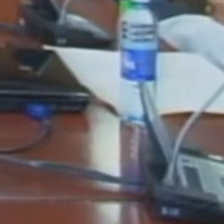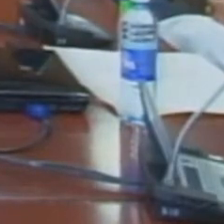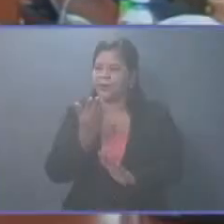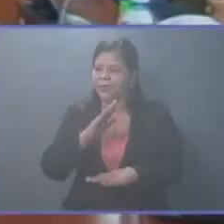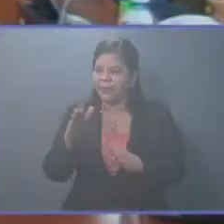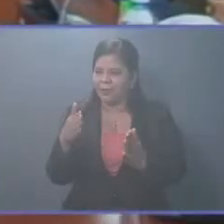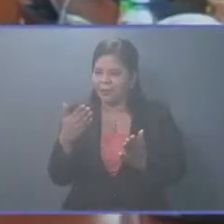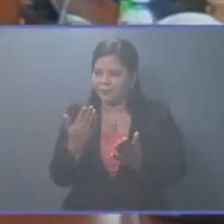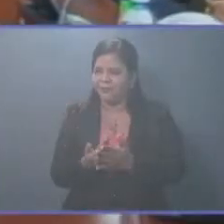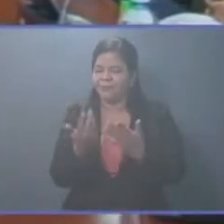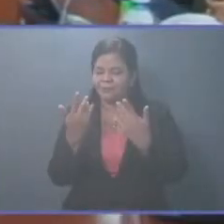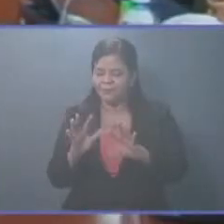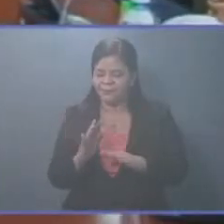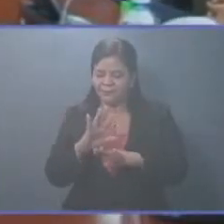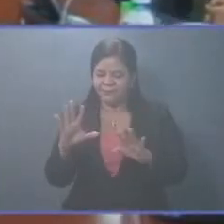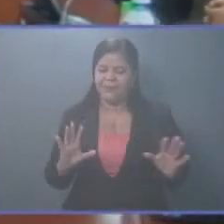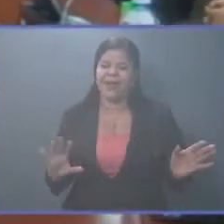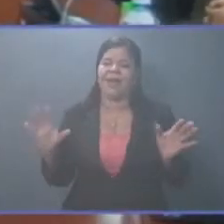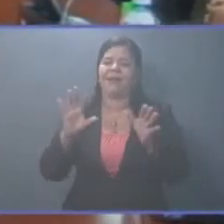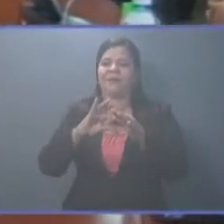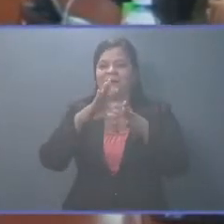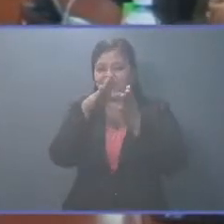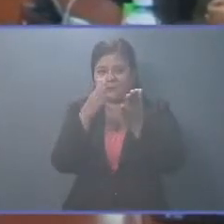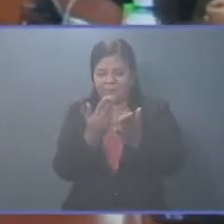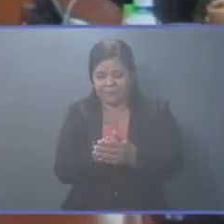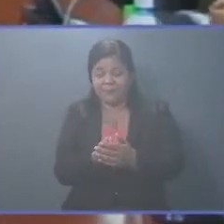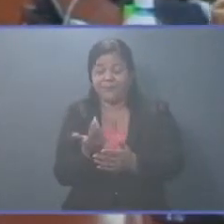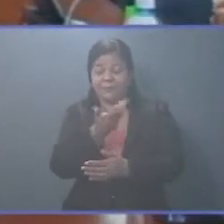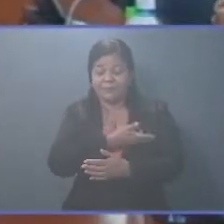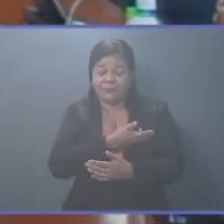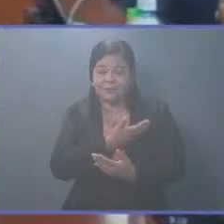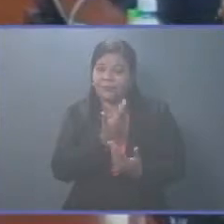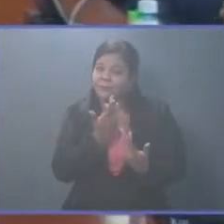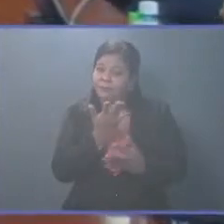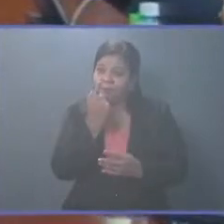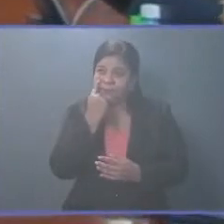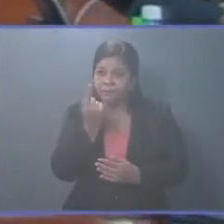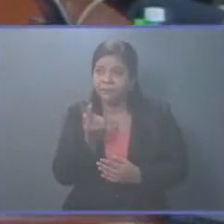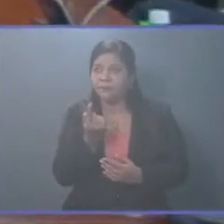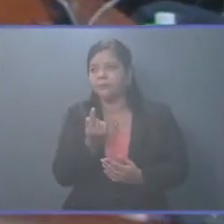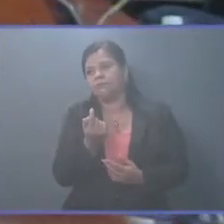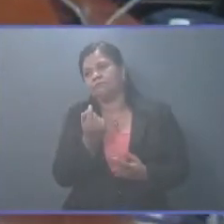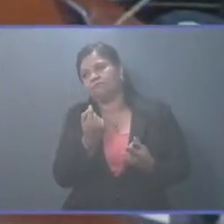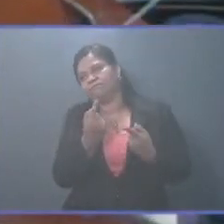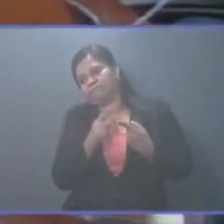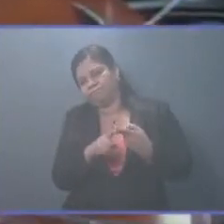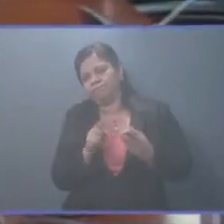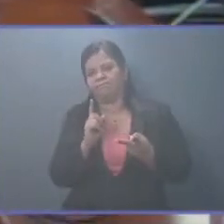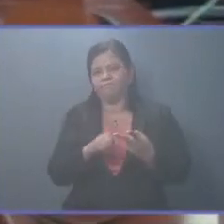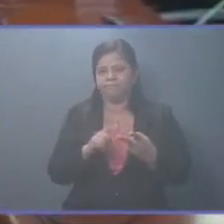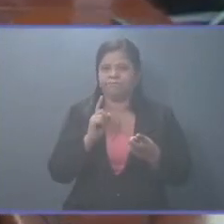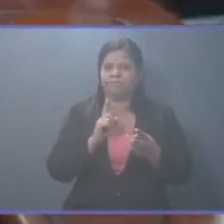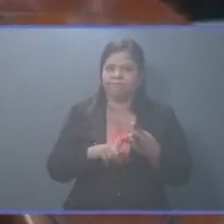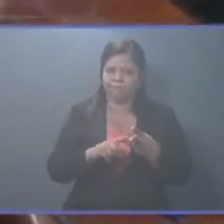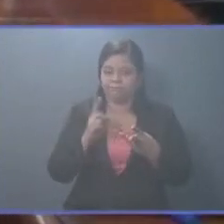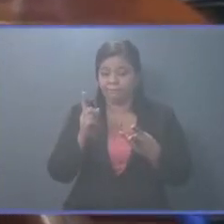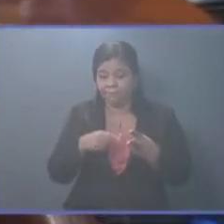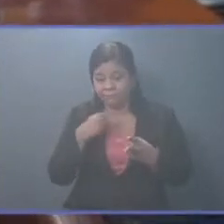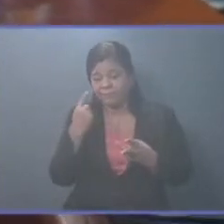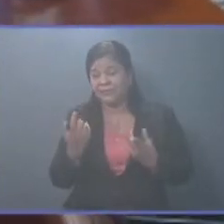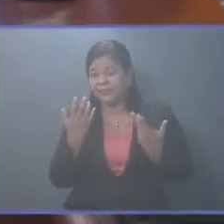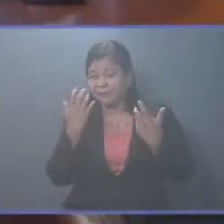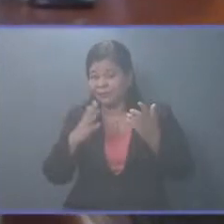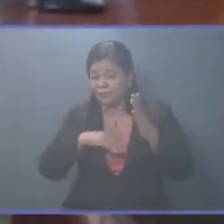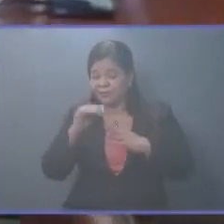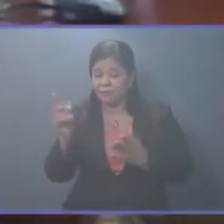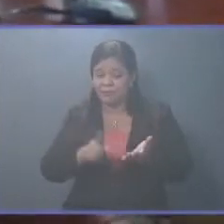inicio de la pandemia hemos reiterado, no una, no dos, no tres veces, sino que infinidad de veces,